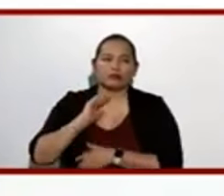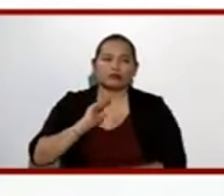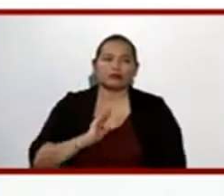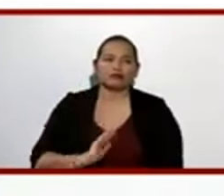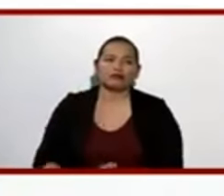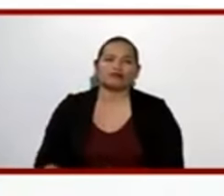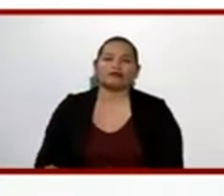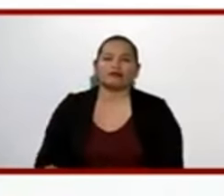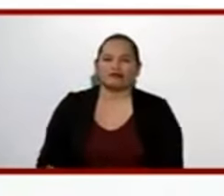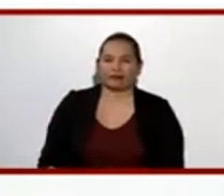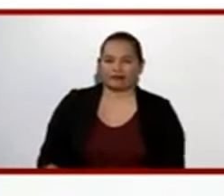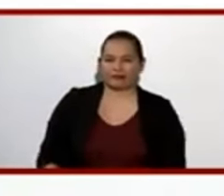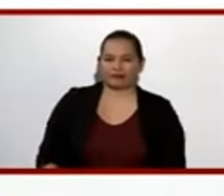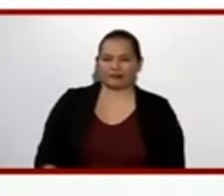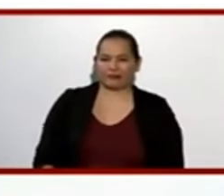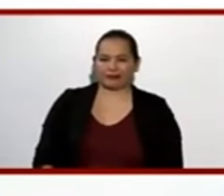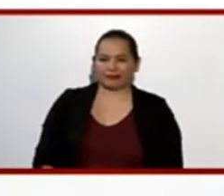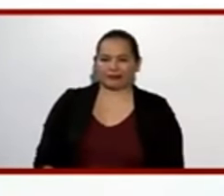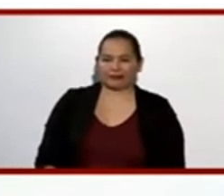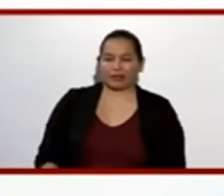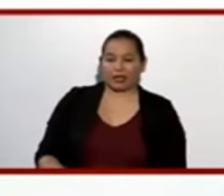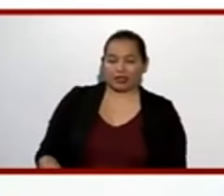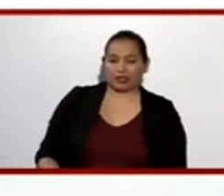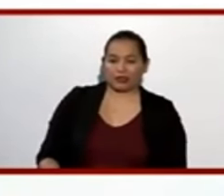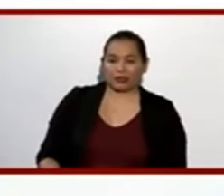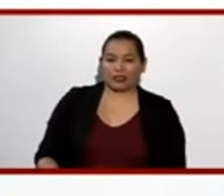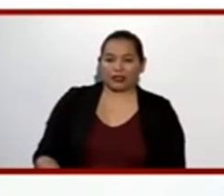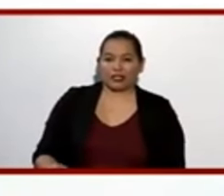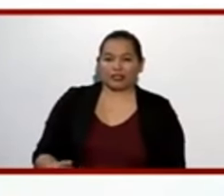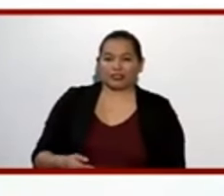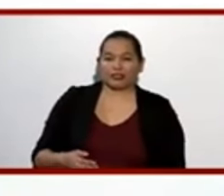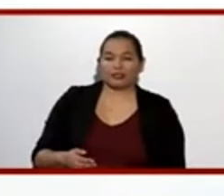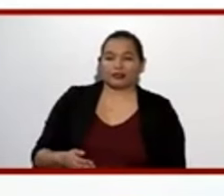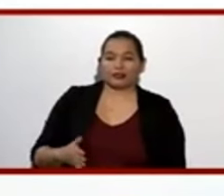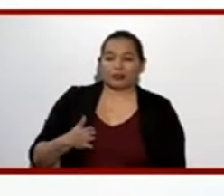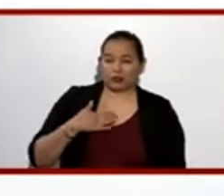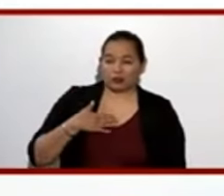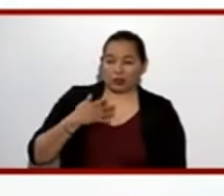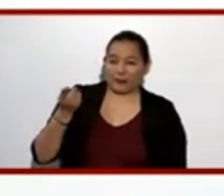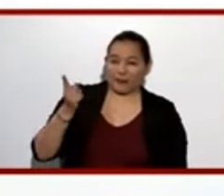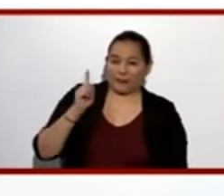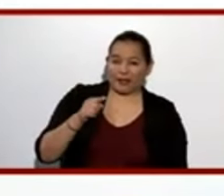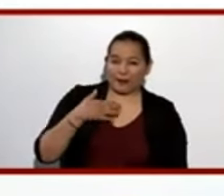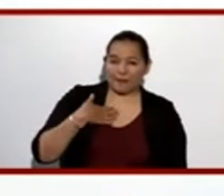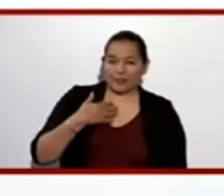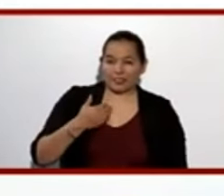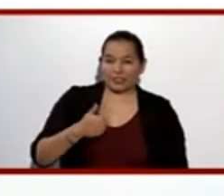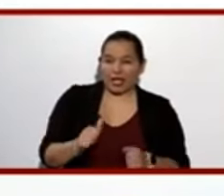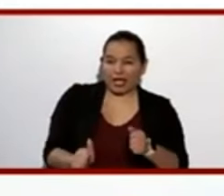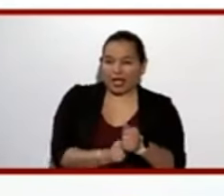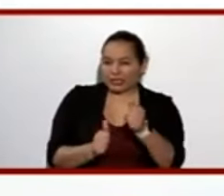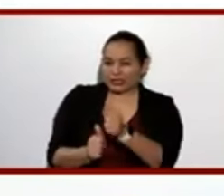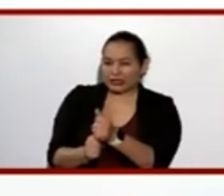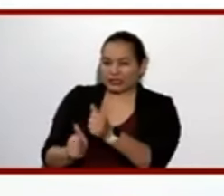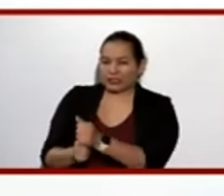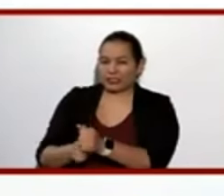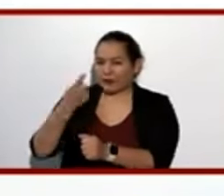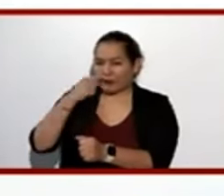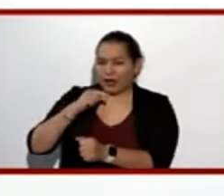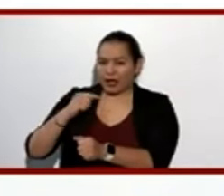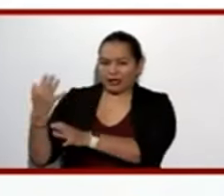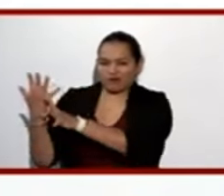Si escribo mal un documento, no me la perdona. La voy a mandar, le voy a mandar a todos mis asistentes para que les aplique,